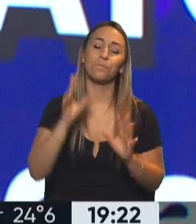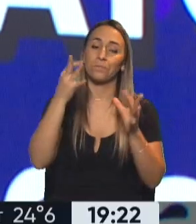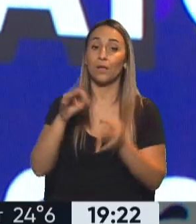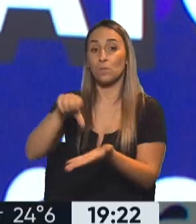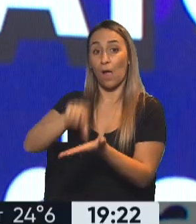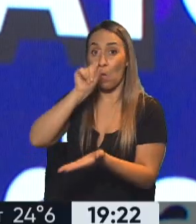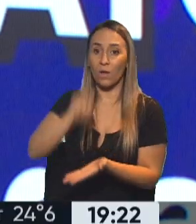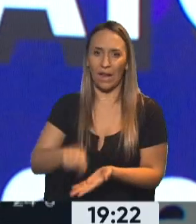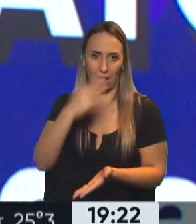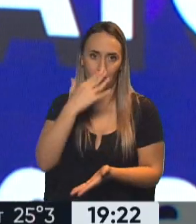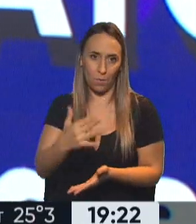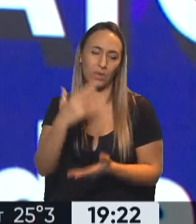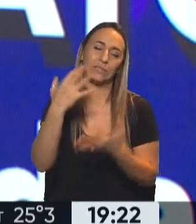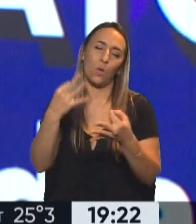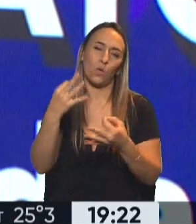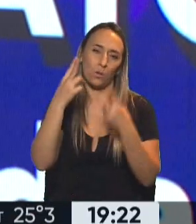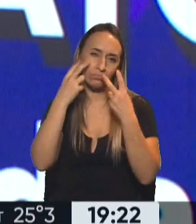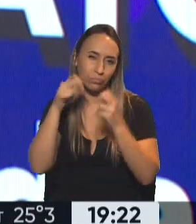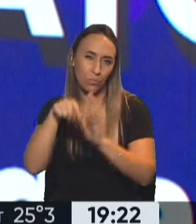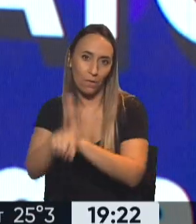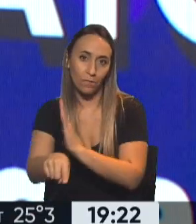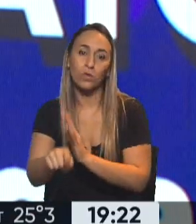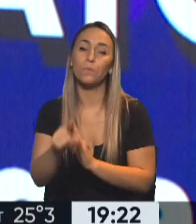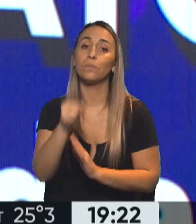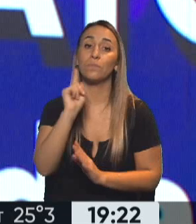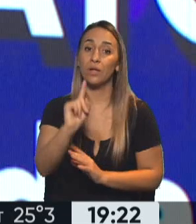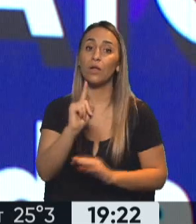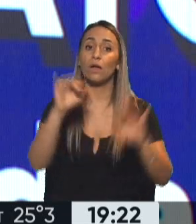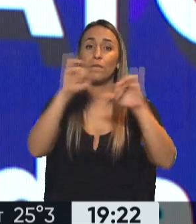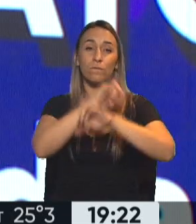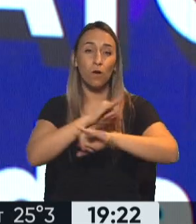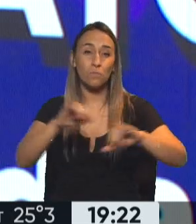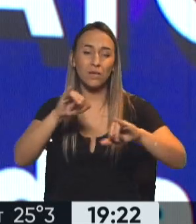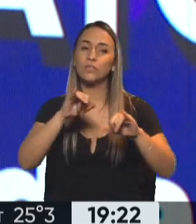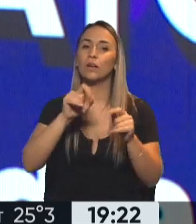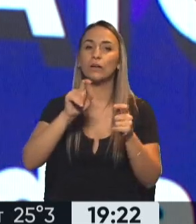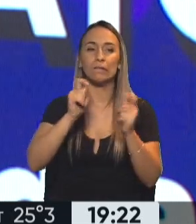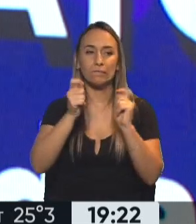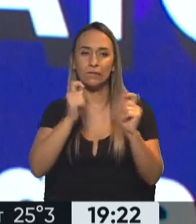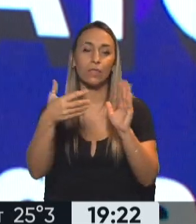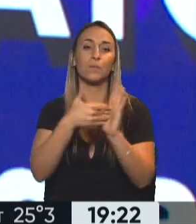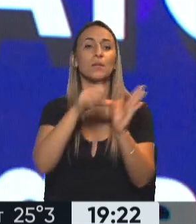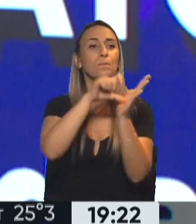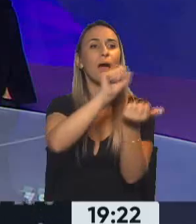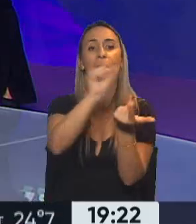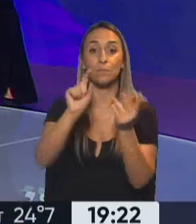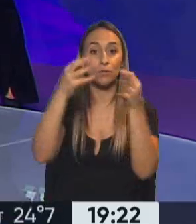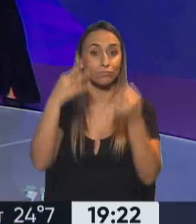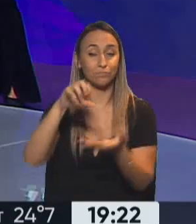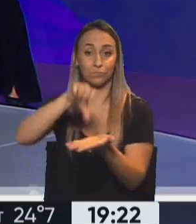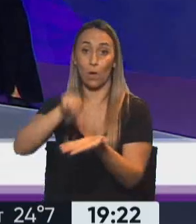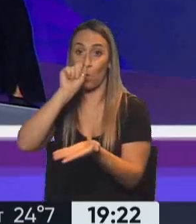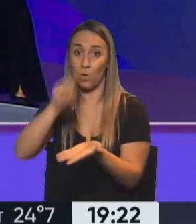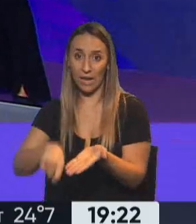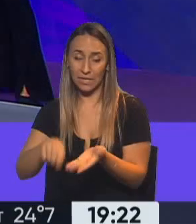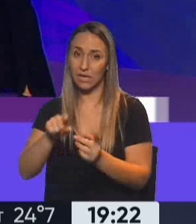esto ya después se investigará más en detalle, ¿no? Vemos que la información varía muchísimo de acuerdo al país, pero desde Ucrania ya incluso